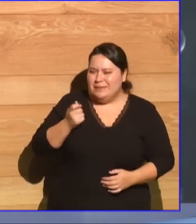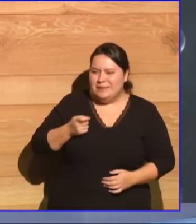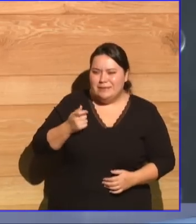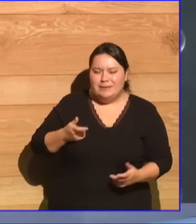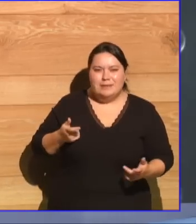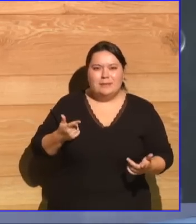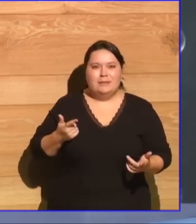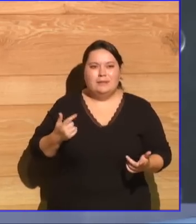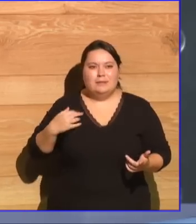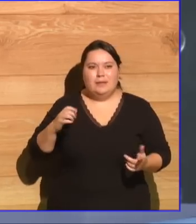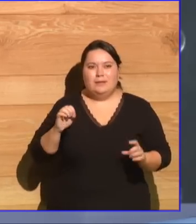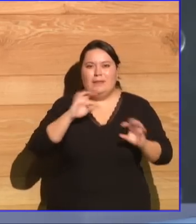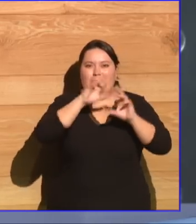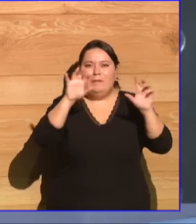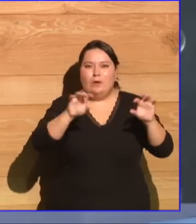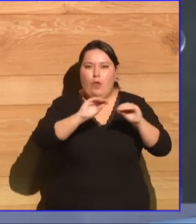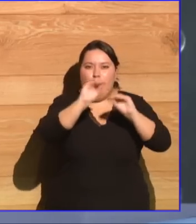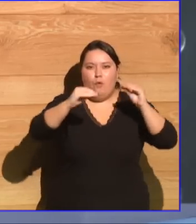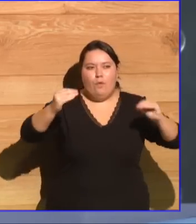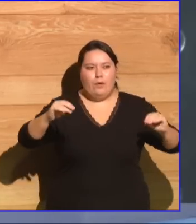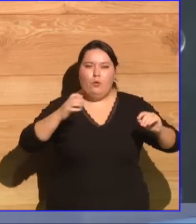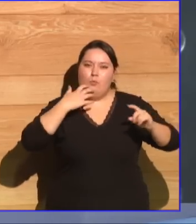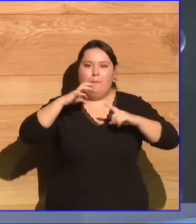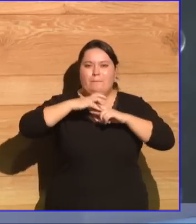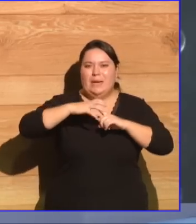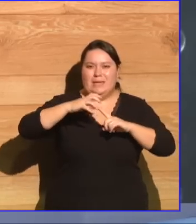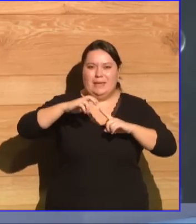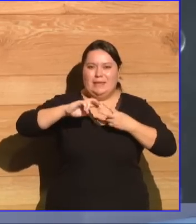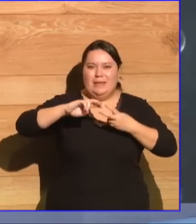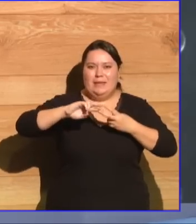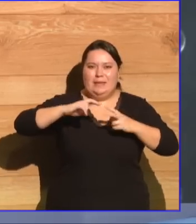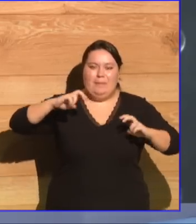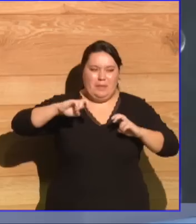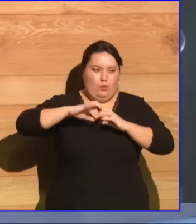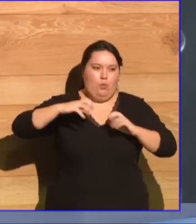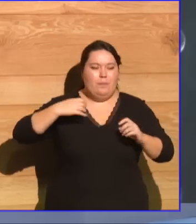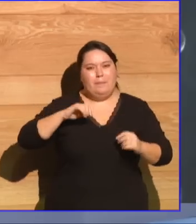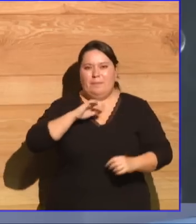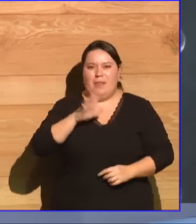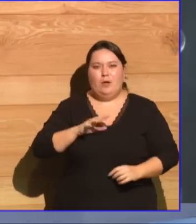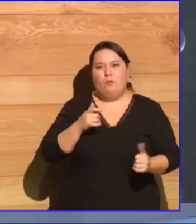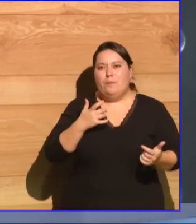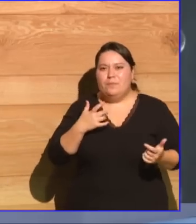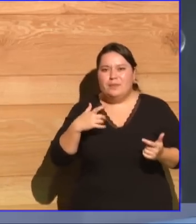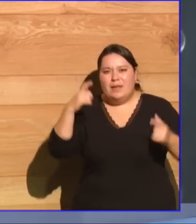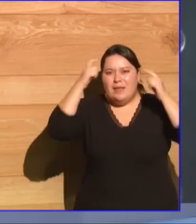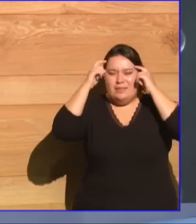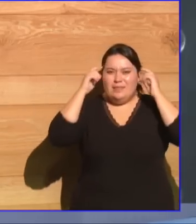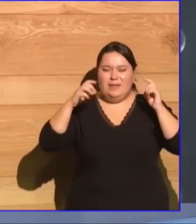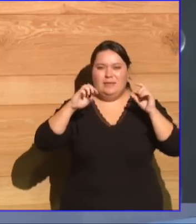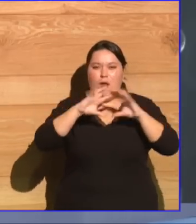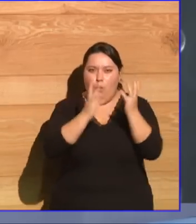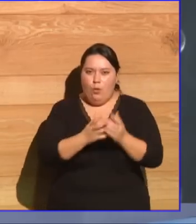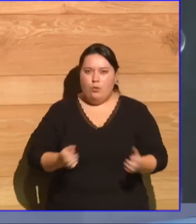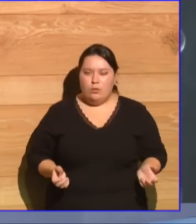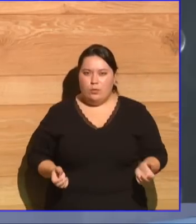de decorado, de parque temático. No digo que parezca Disney World. No es que parezca un